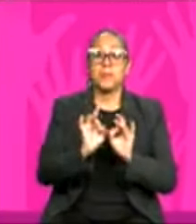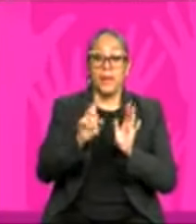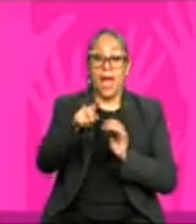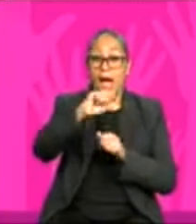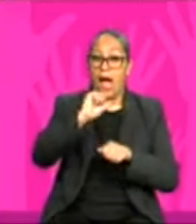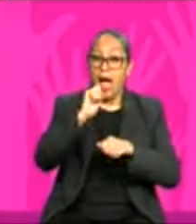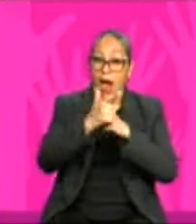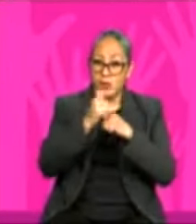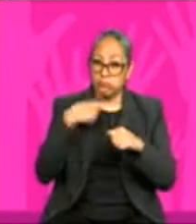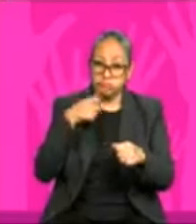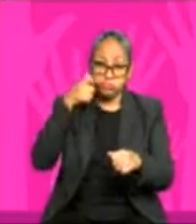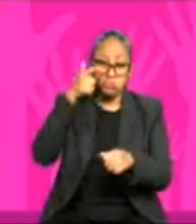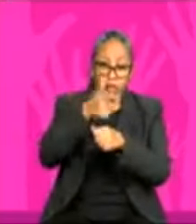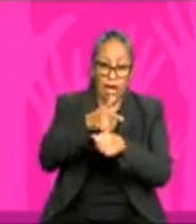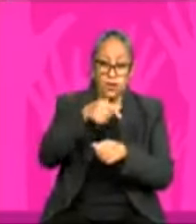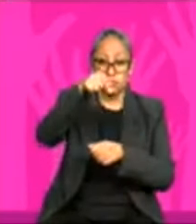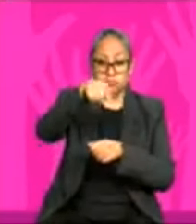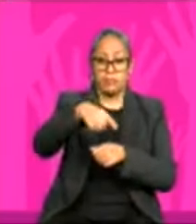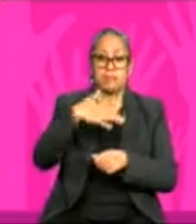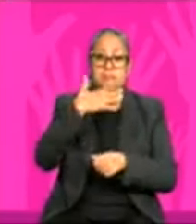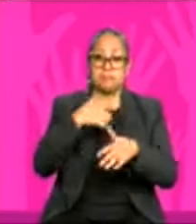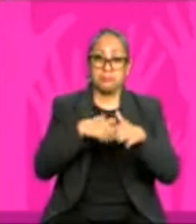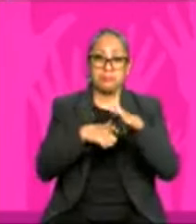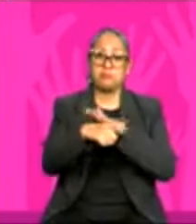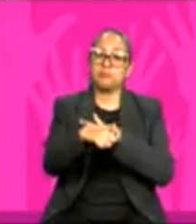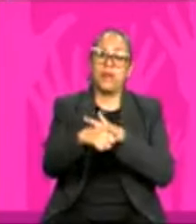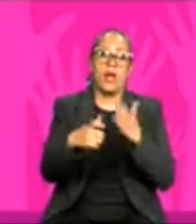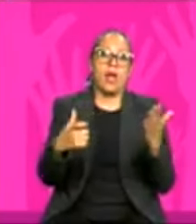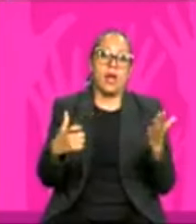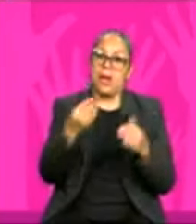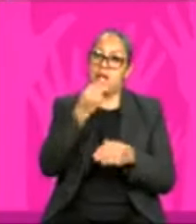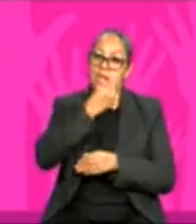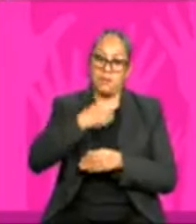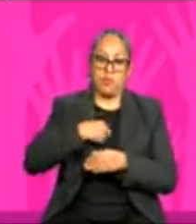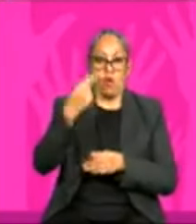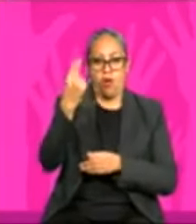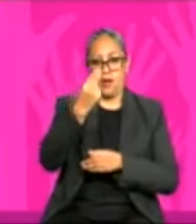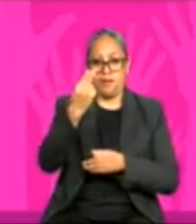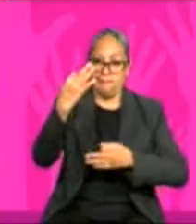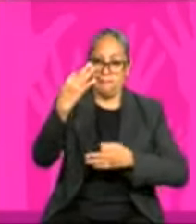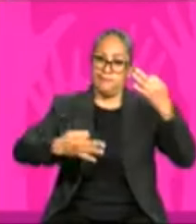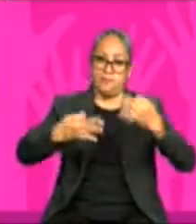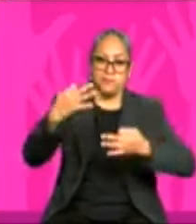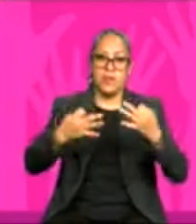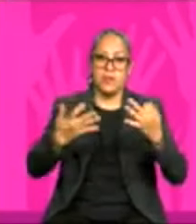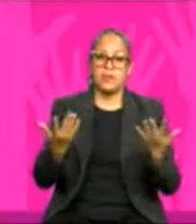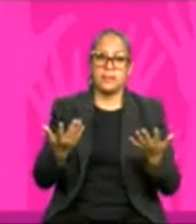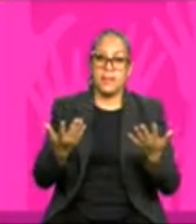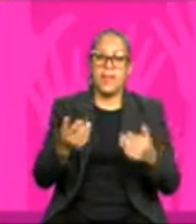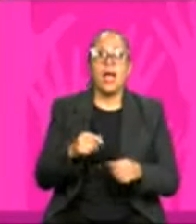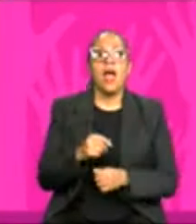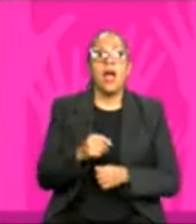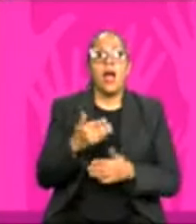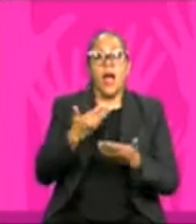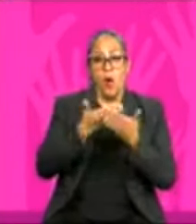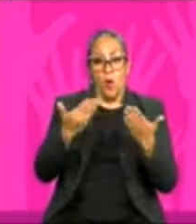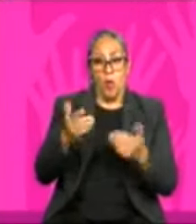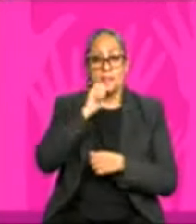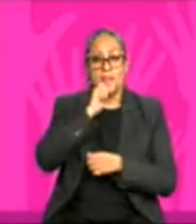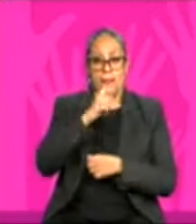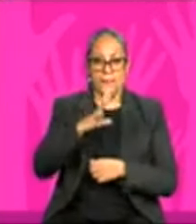de corrupción en mi gobierno va a ser llevado a proceso legal. Vamos a tener la plataforma